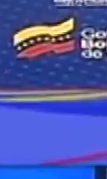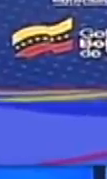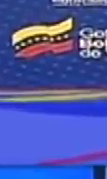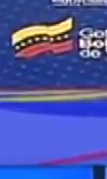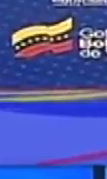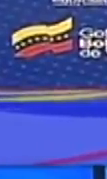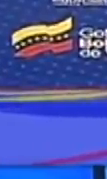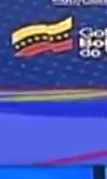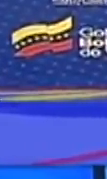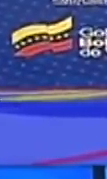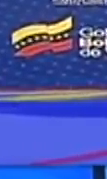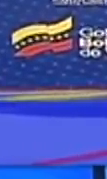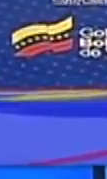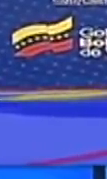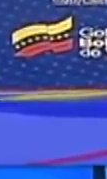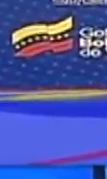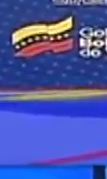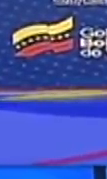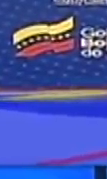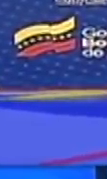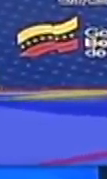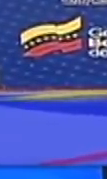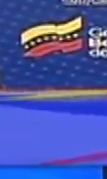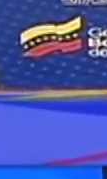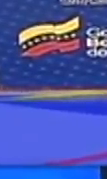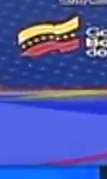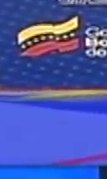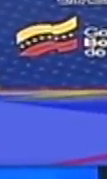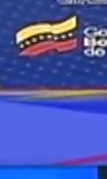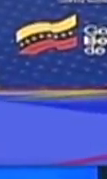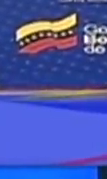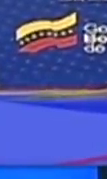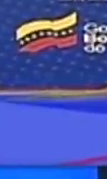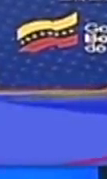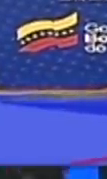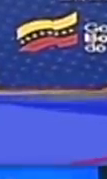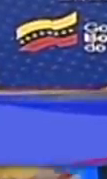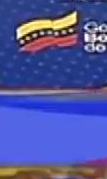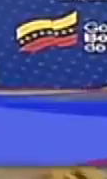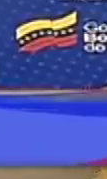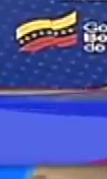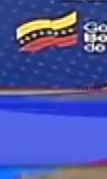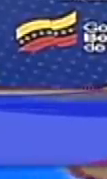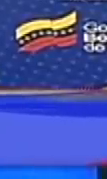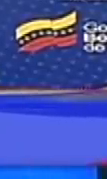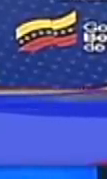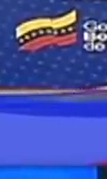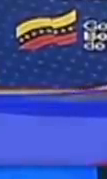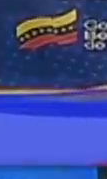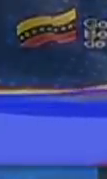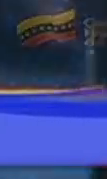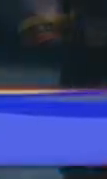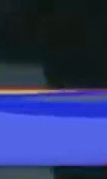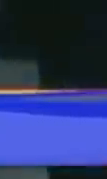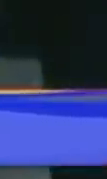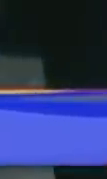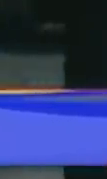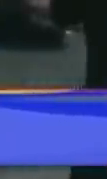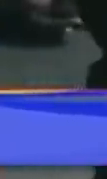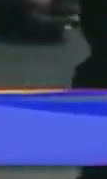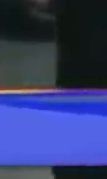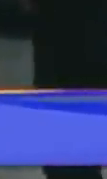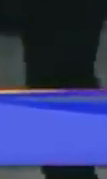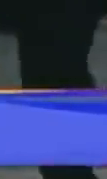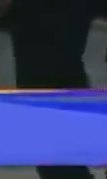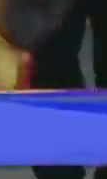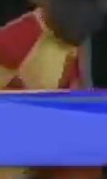hasta que cante el rodeo. Si me baila pues muchacha, hasta que cante el rodeo.